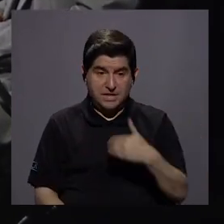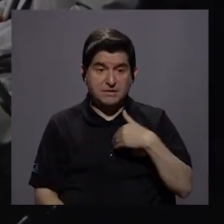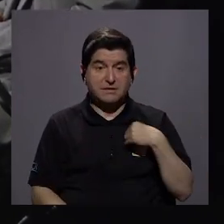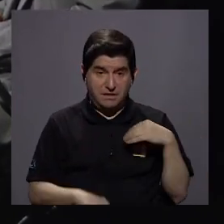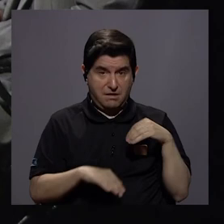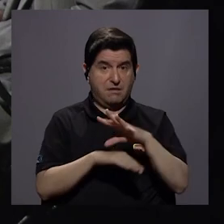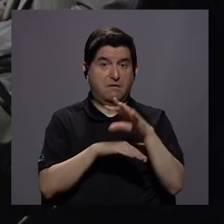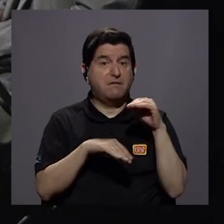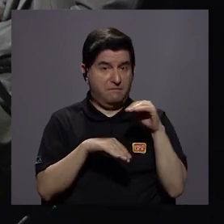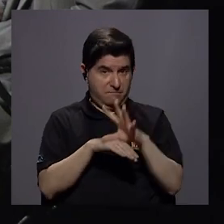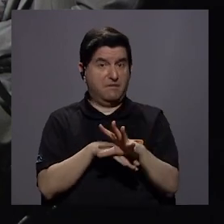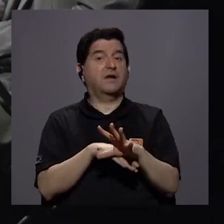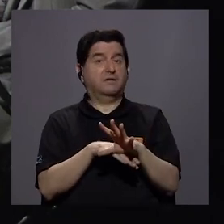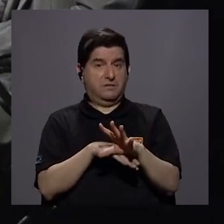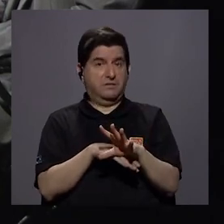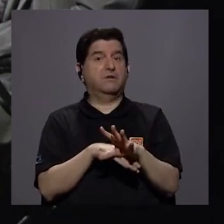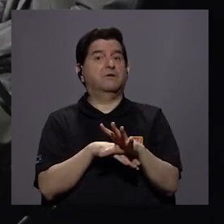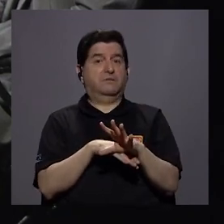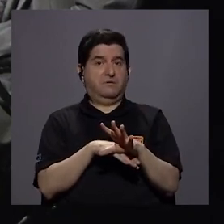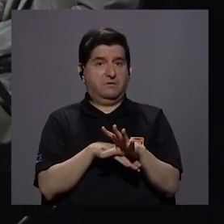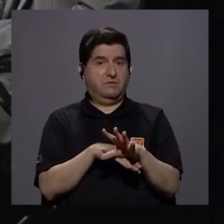Eso tiene sus efectos, por supuesto, que